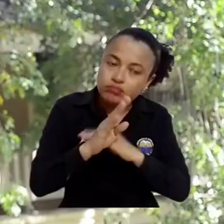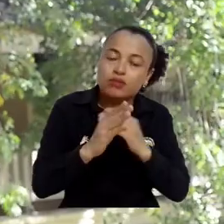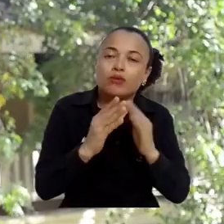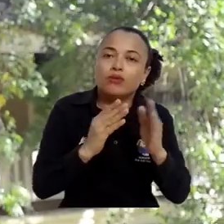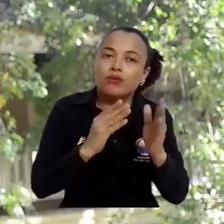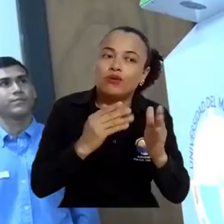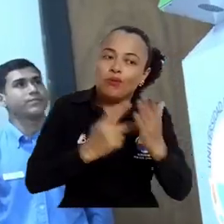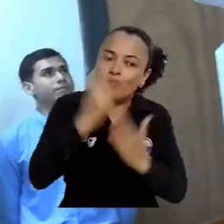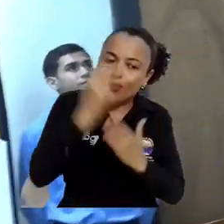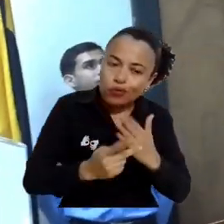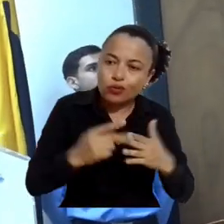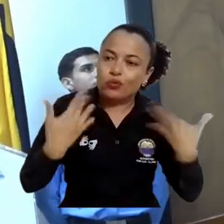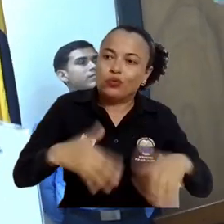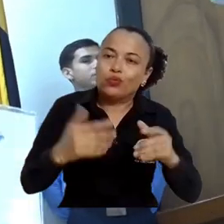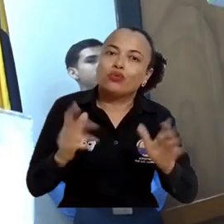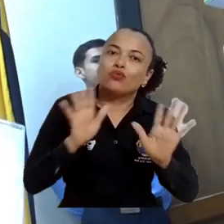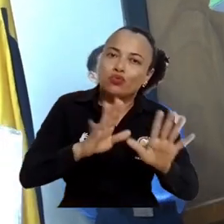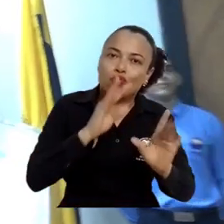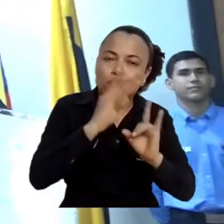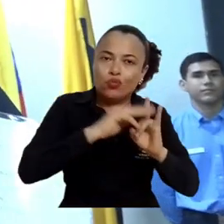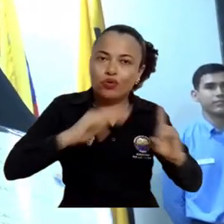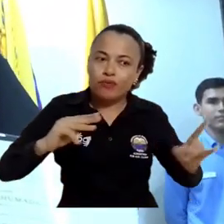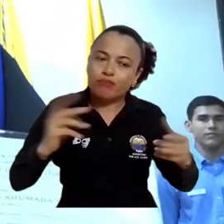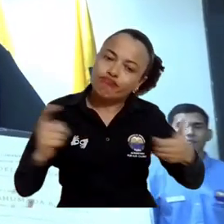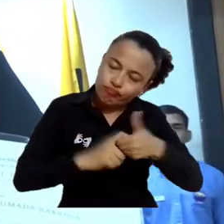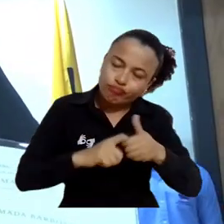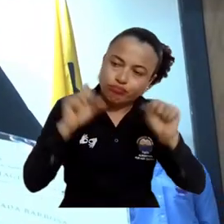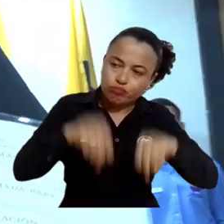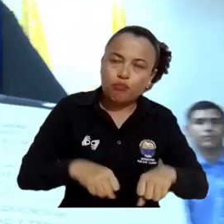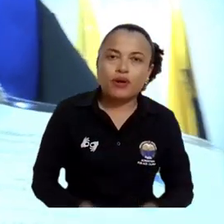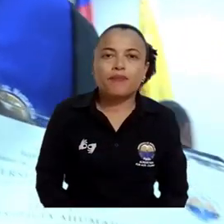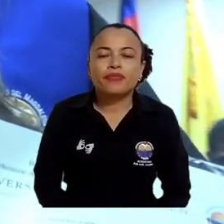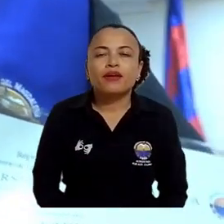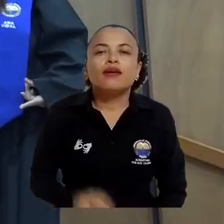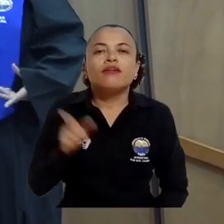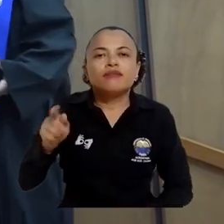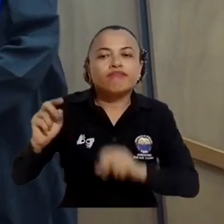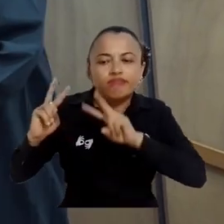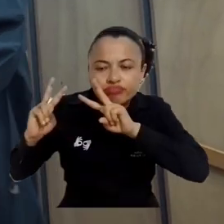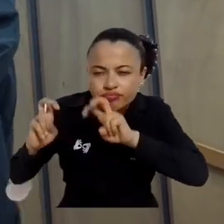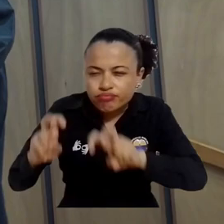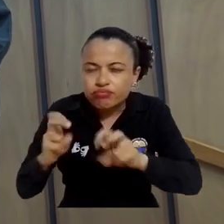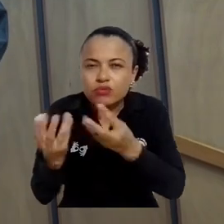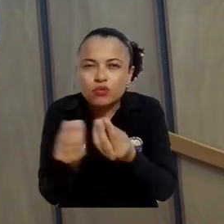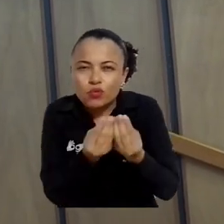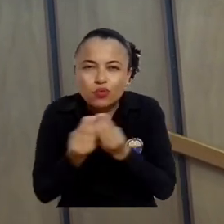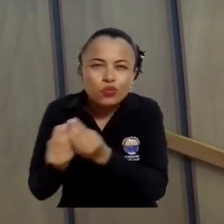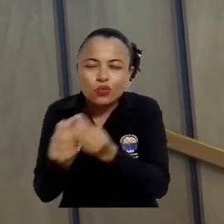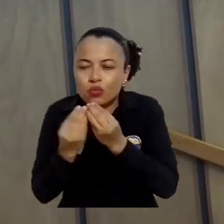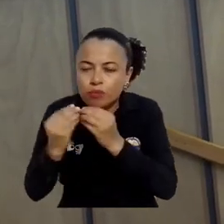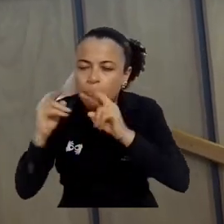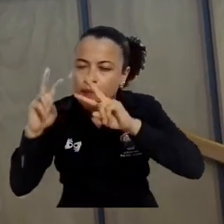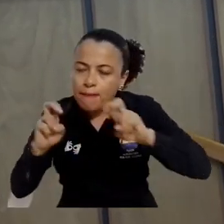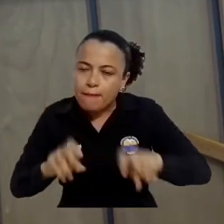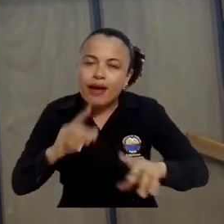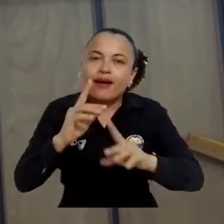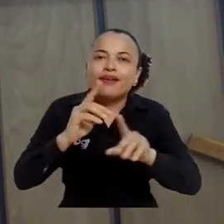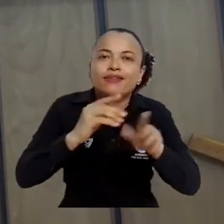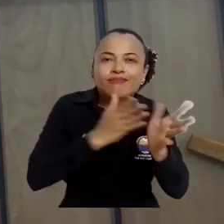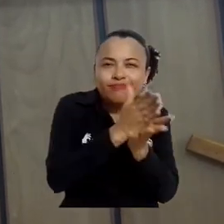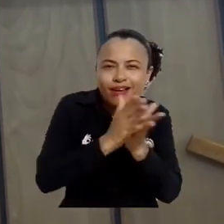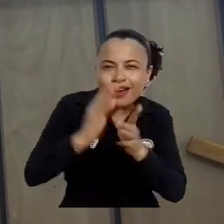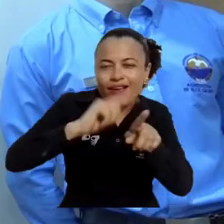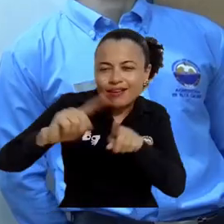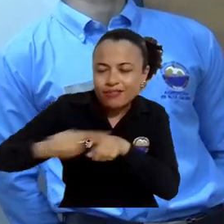gran universidad. El doctorado le apuesta a la formación y consolidación de una comunidad de investigadores autónomos que desde la